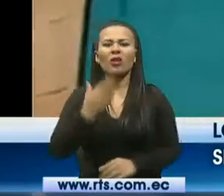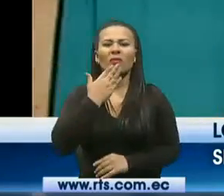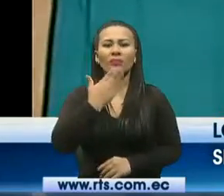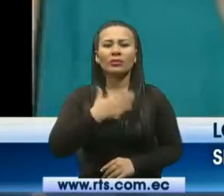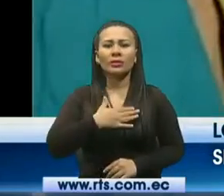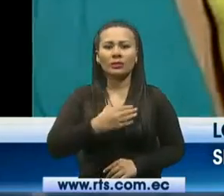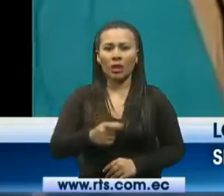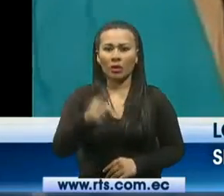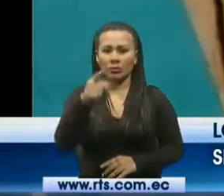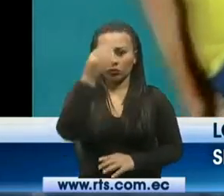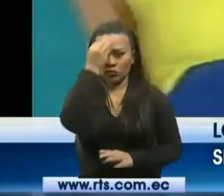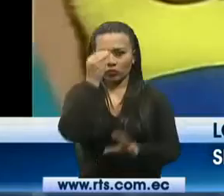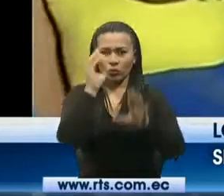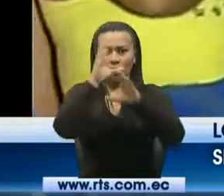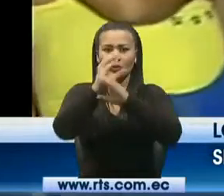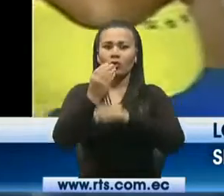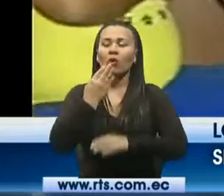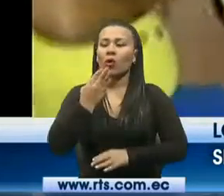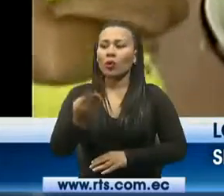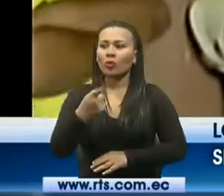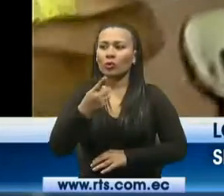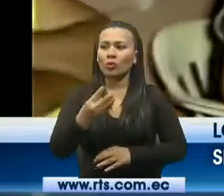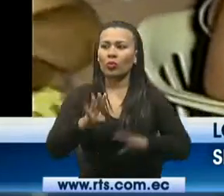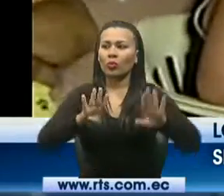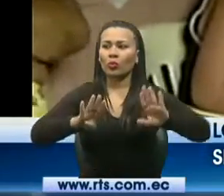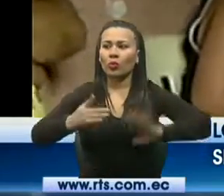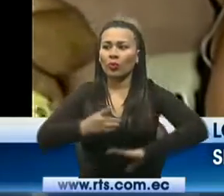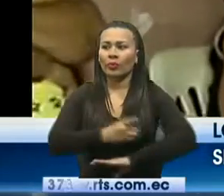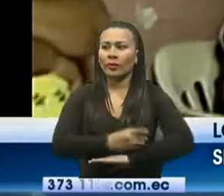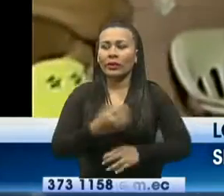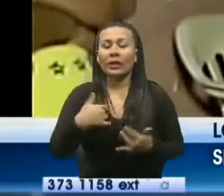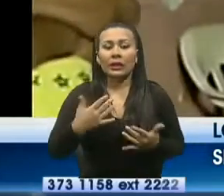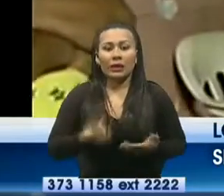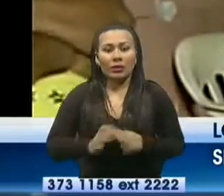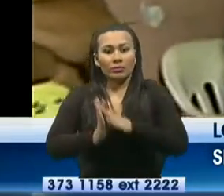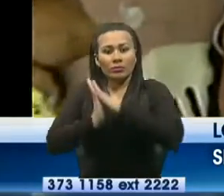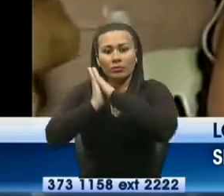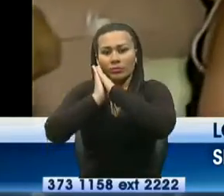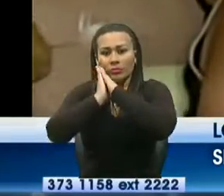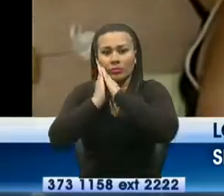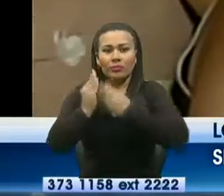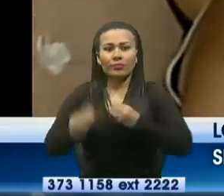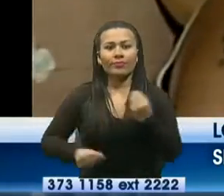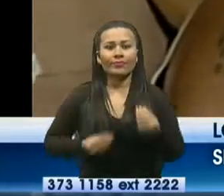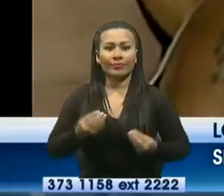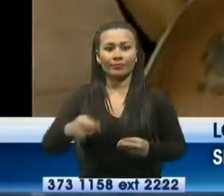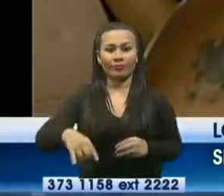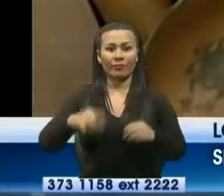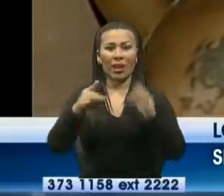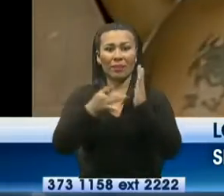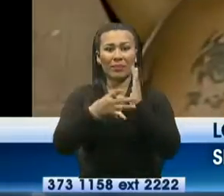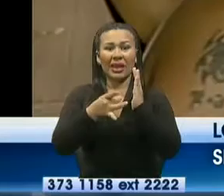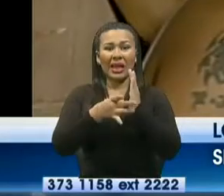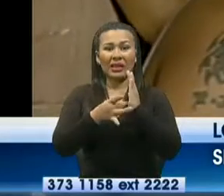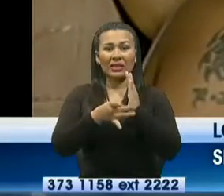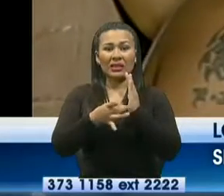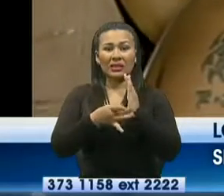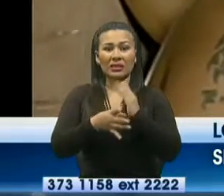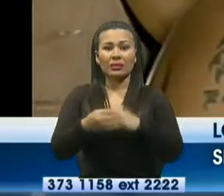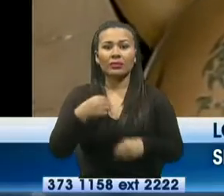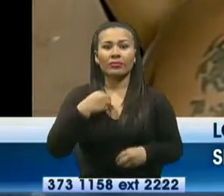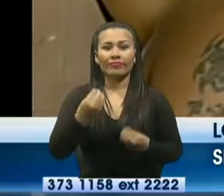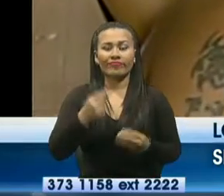buenas noches. ¿Cómo ha sido para ustedes estos 9 días tratando de dormir o de pasarla bajo estos plásticos? Muy mal, fatal,